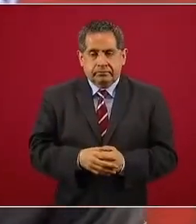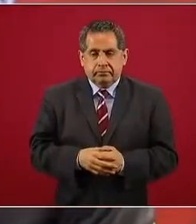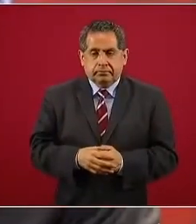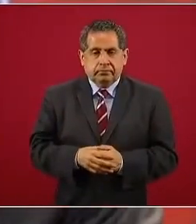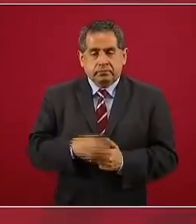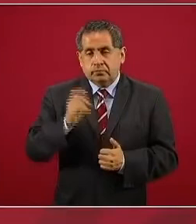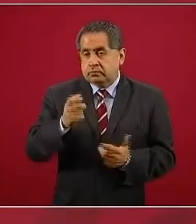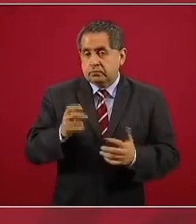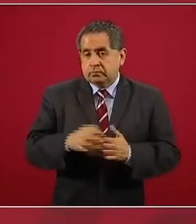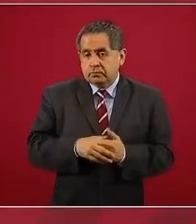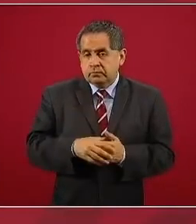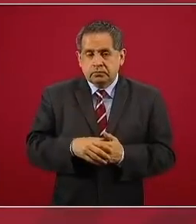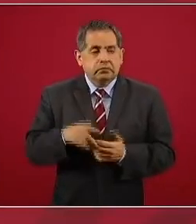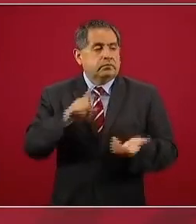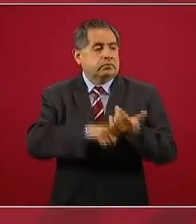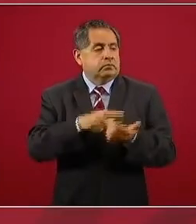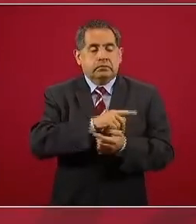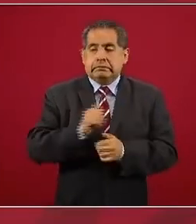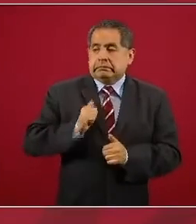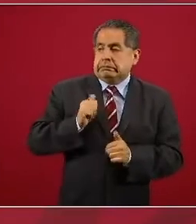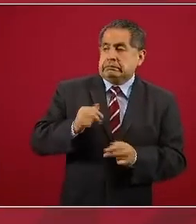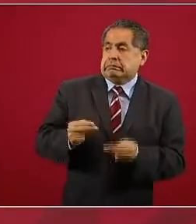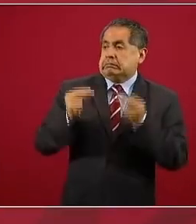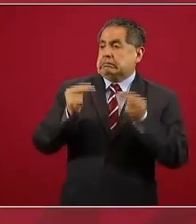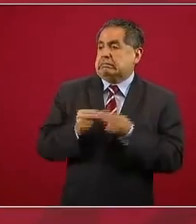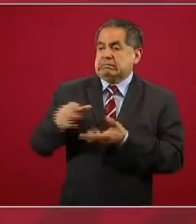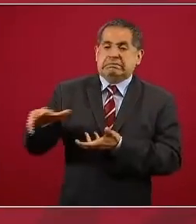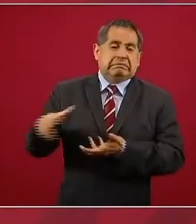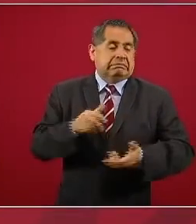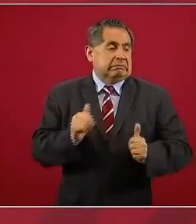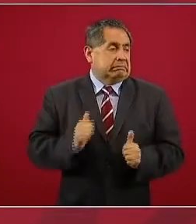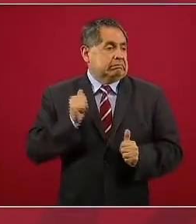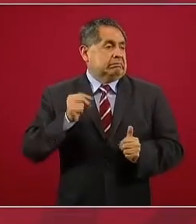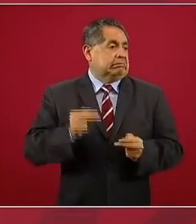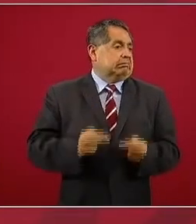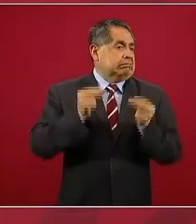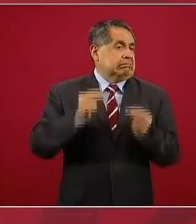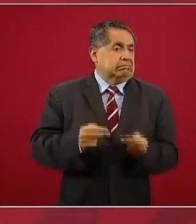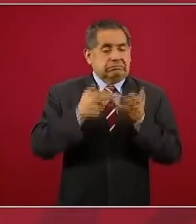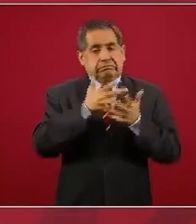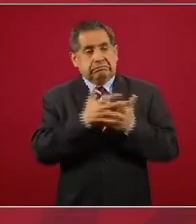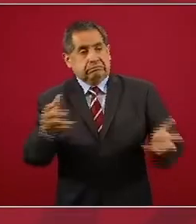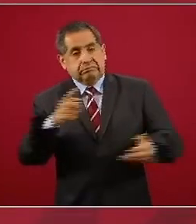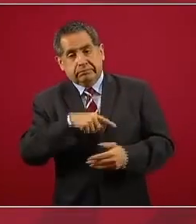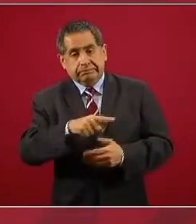se trata de negocios de grandes corporaciones.